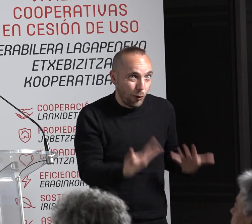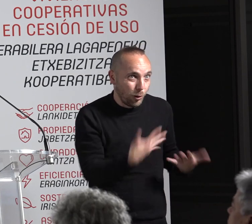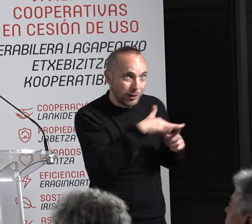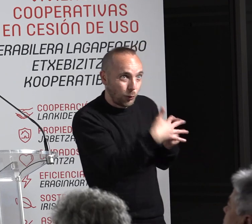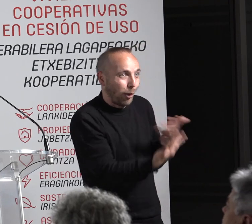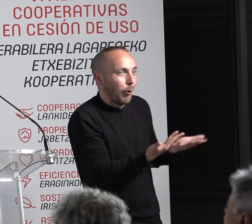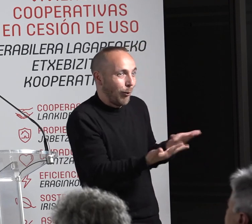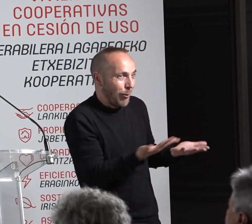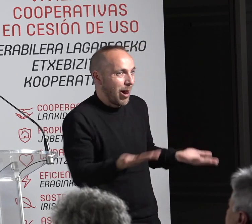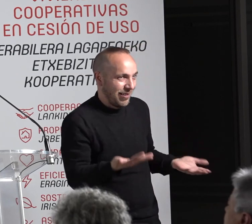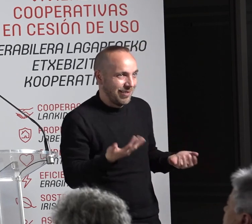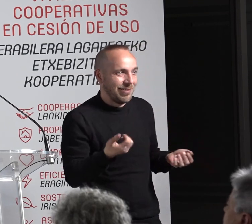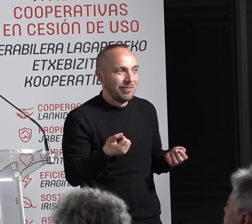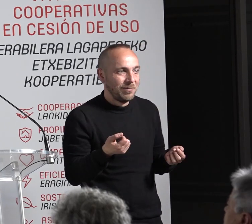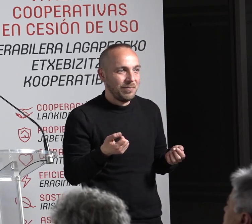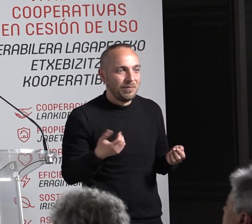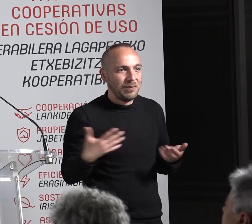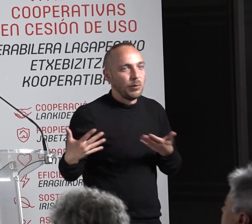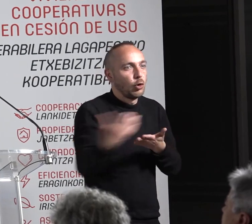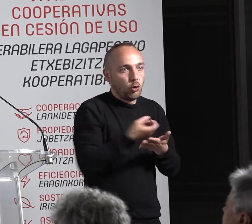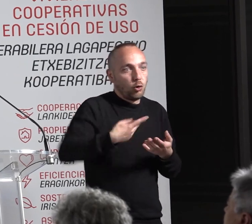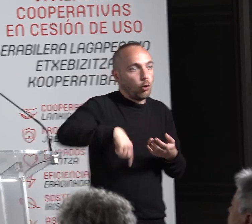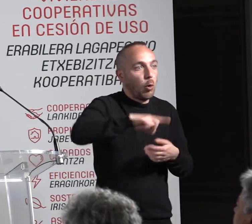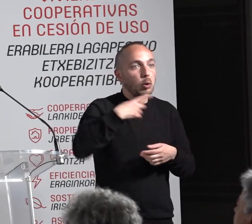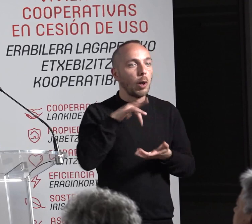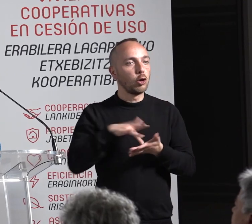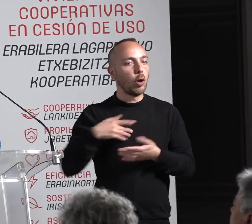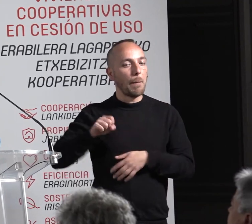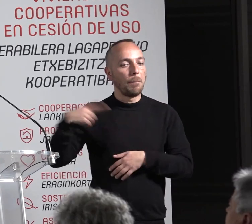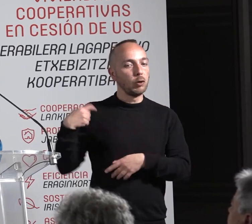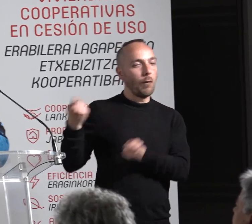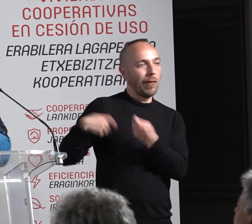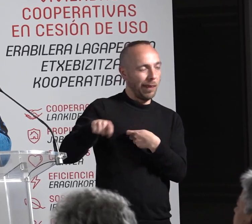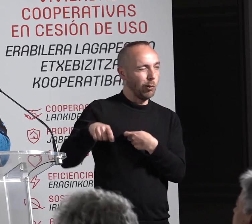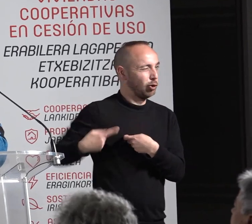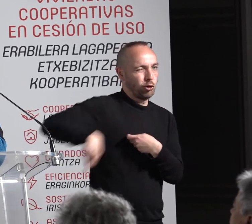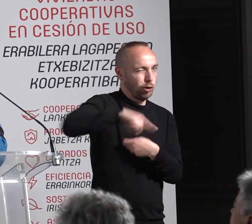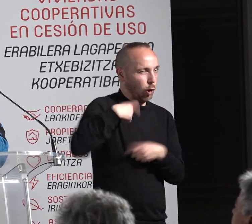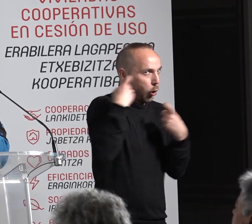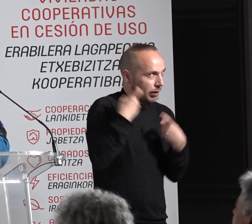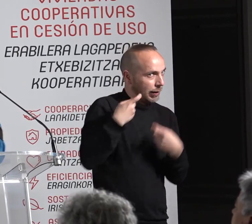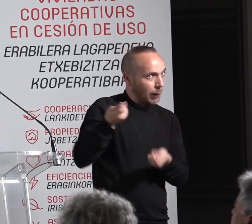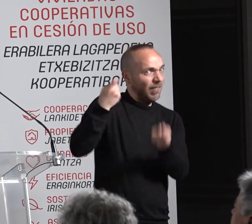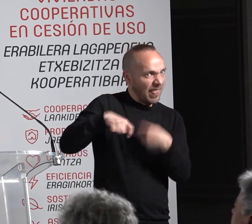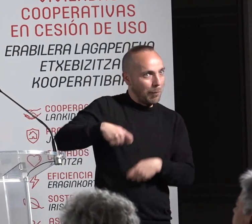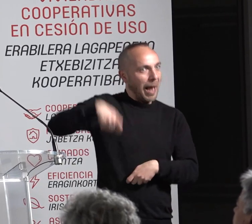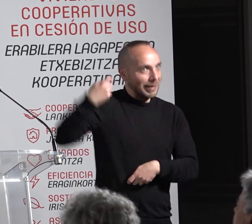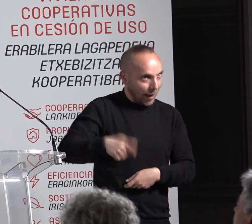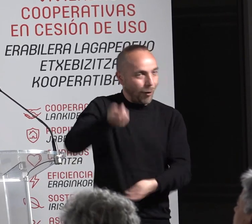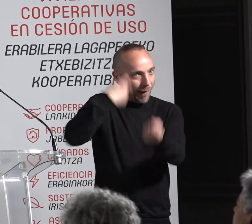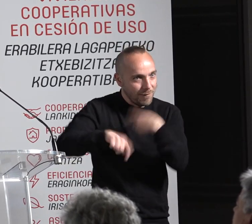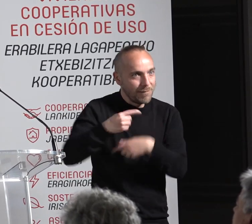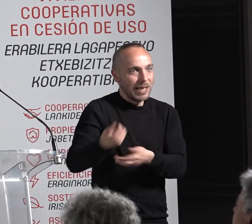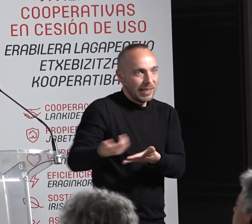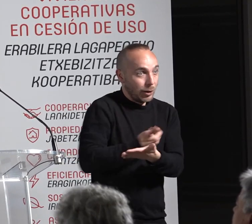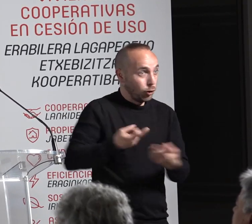momentos. Realmente todo el mundo participamos cuando vendemos algún piso para ver si lo vendemos más caro aún, con lo cual realmente